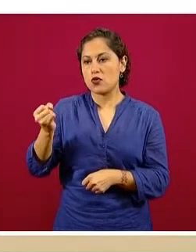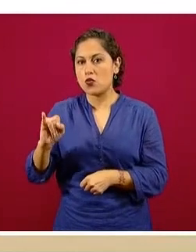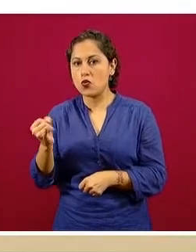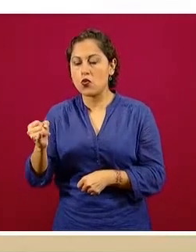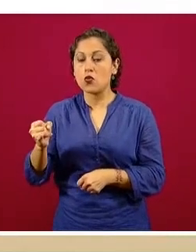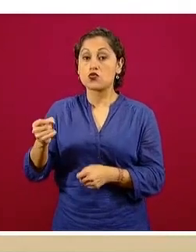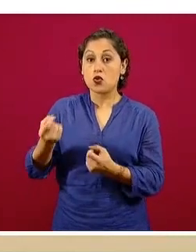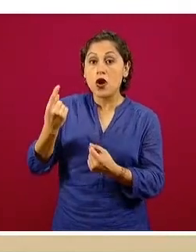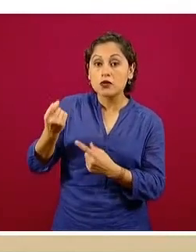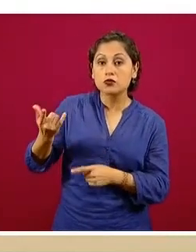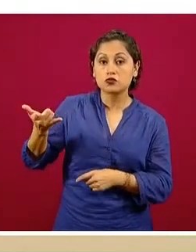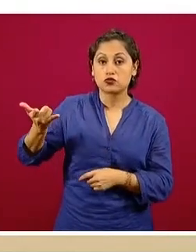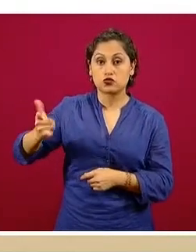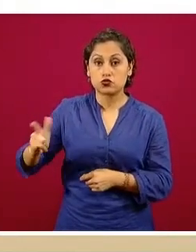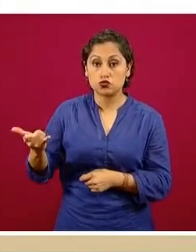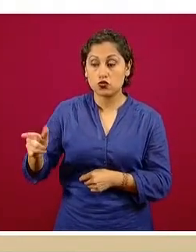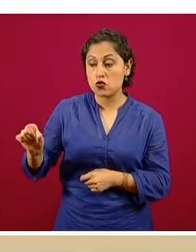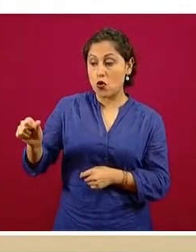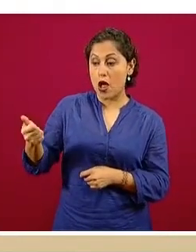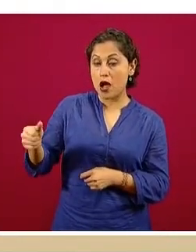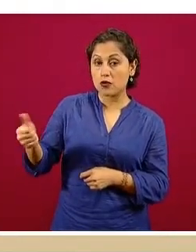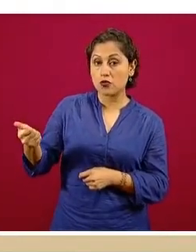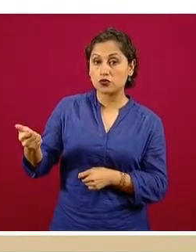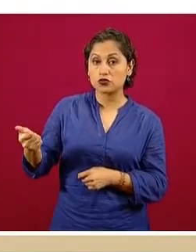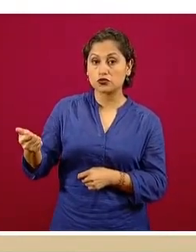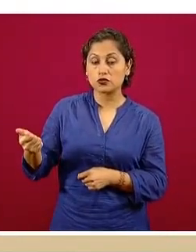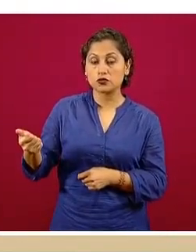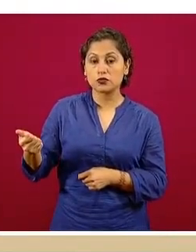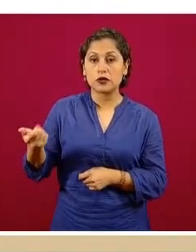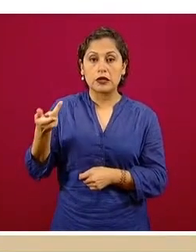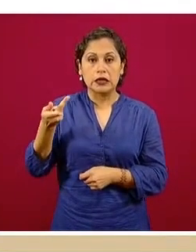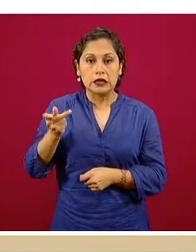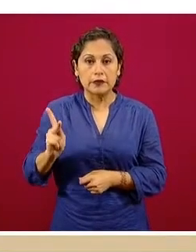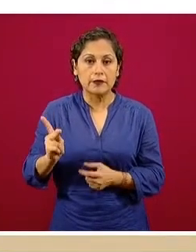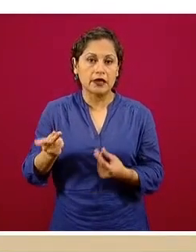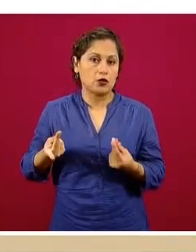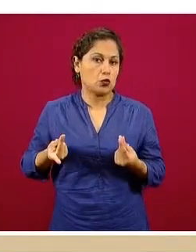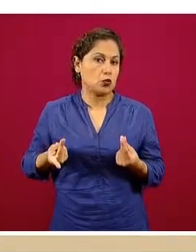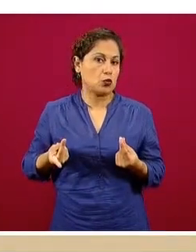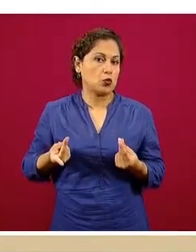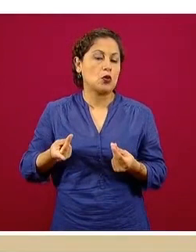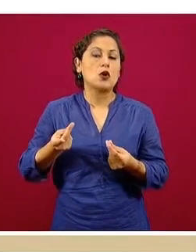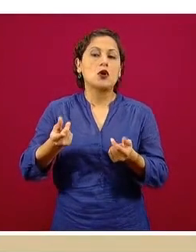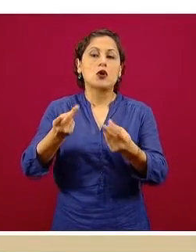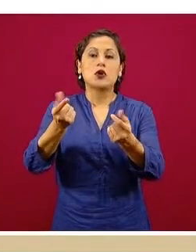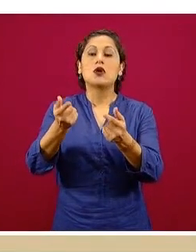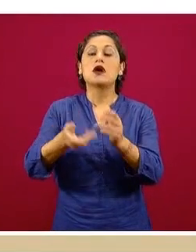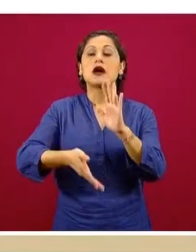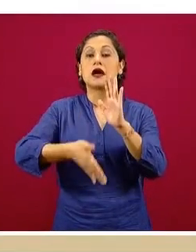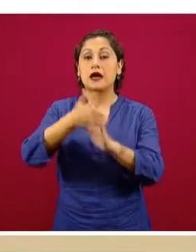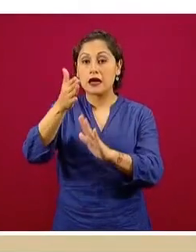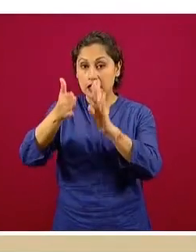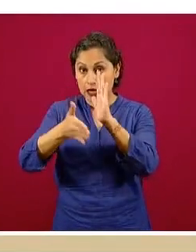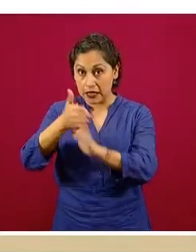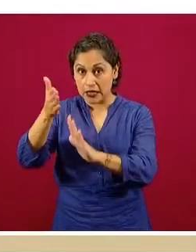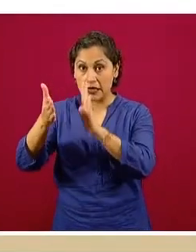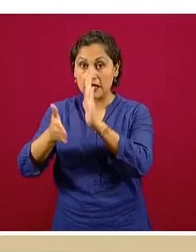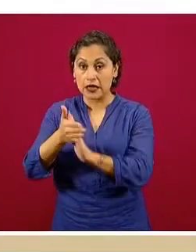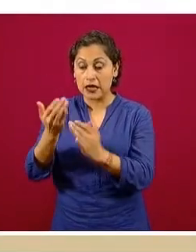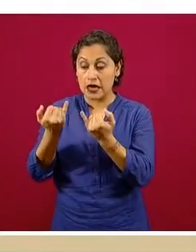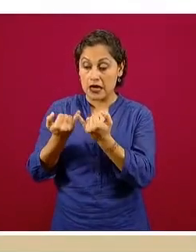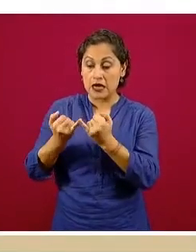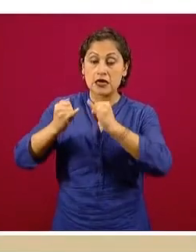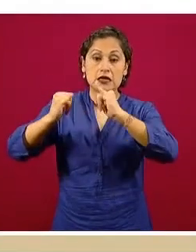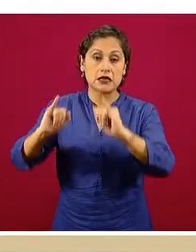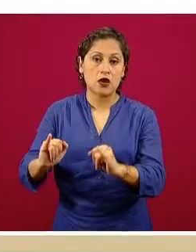casos en julio en en agosto pero que se tuvo que detener el proceso de inauguración